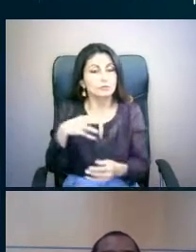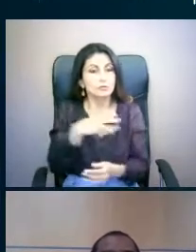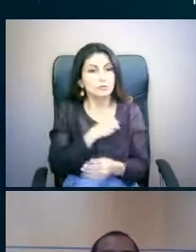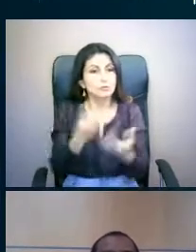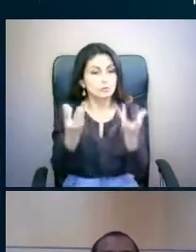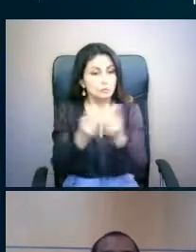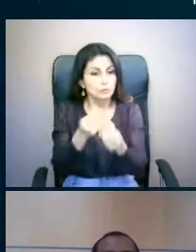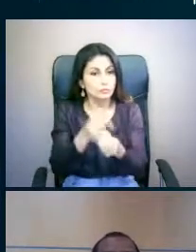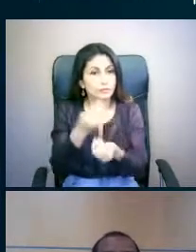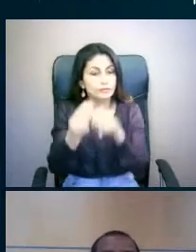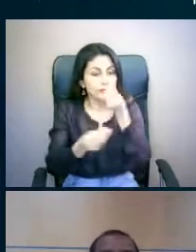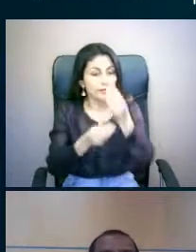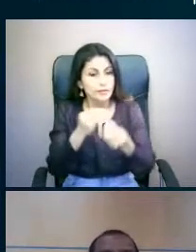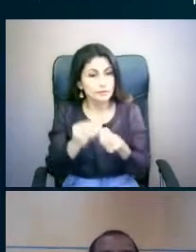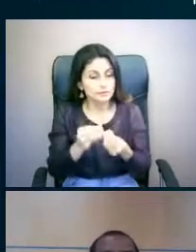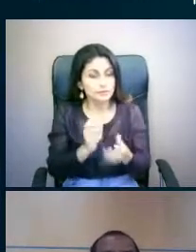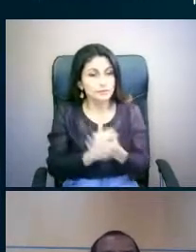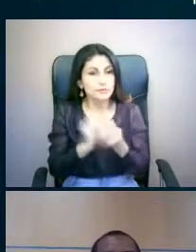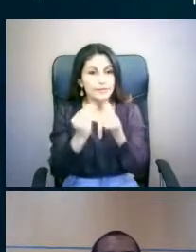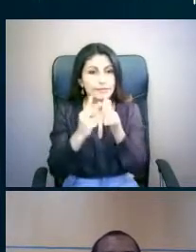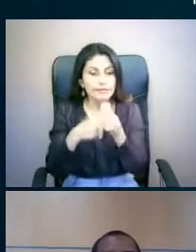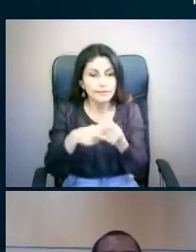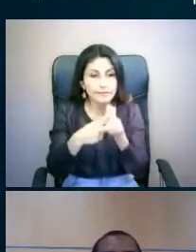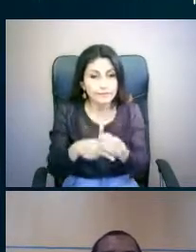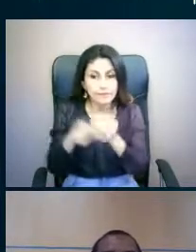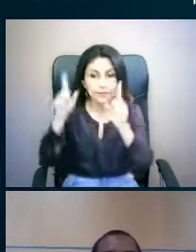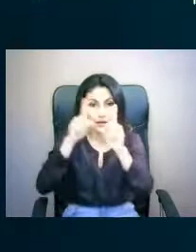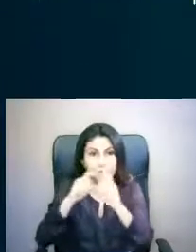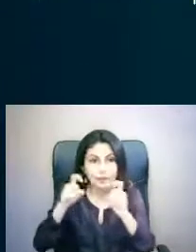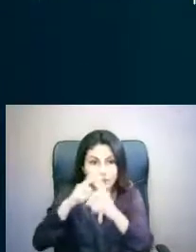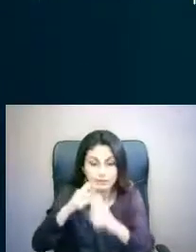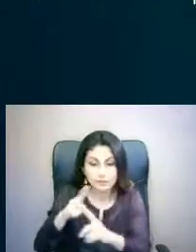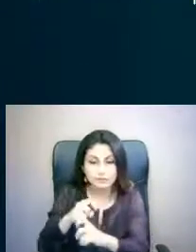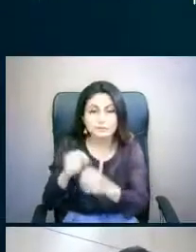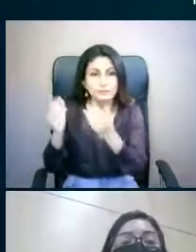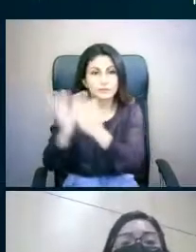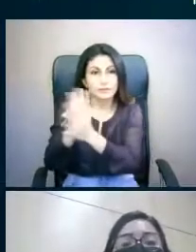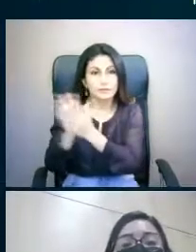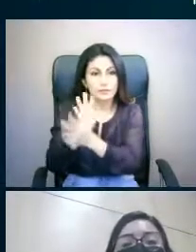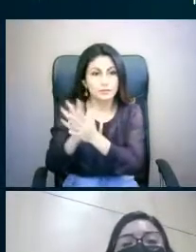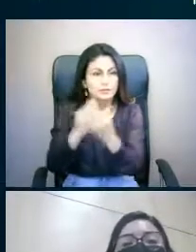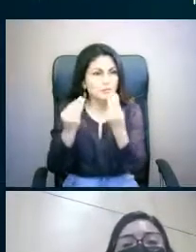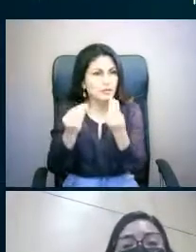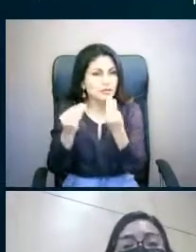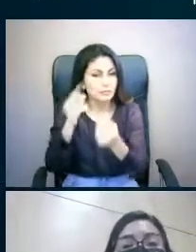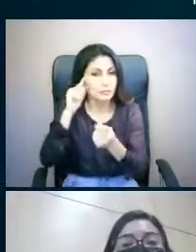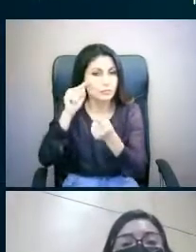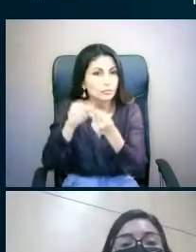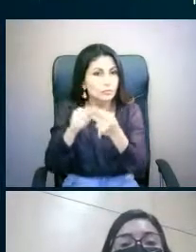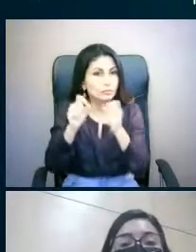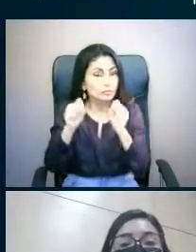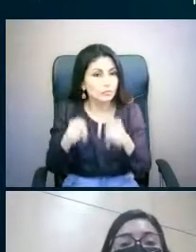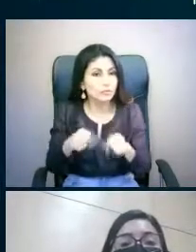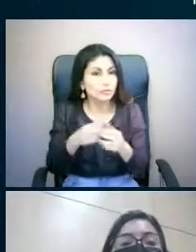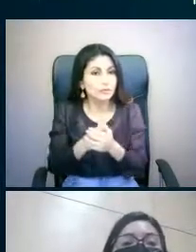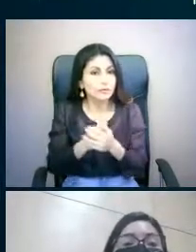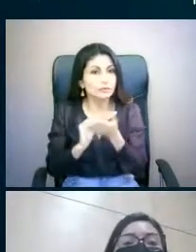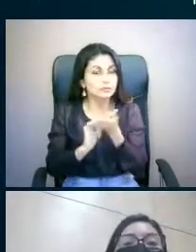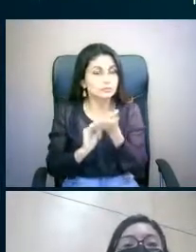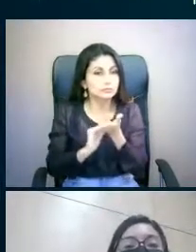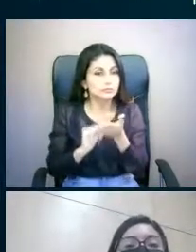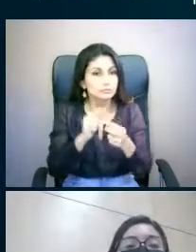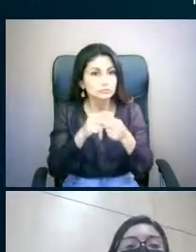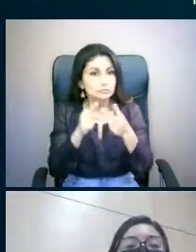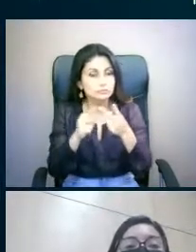herramienta de análisis de datos que nos permite realizar un análisis para que el área de operaciones y mantenimiento de